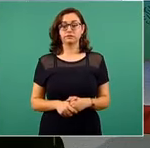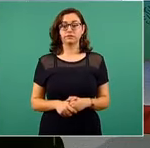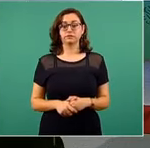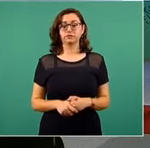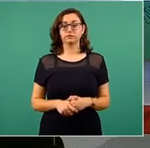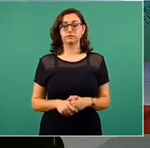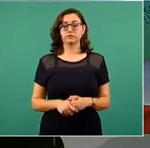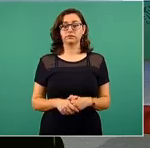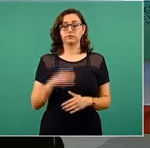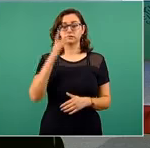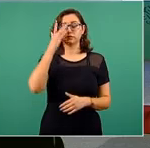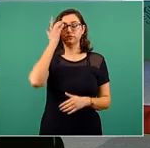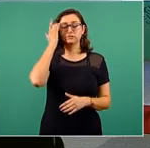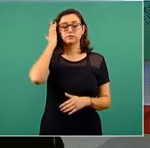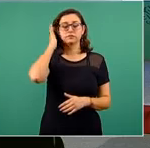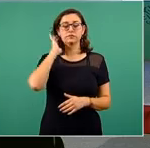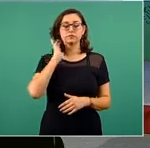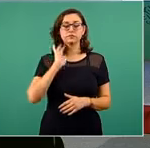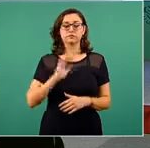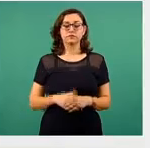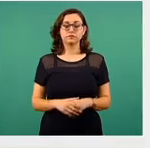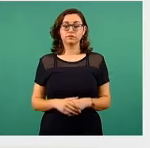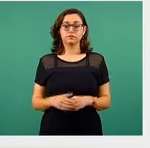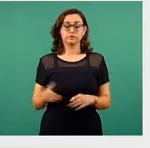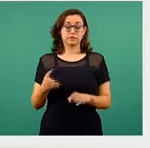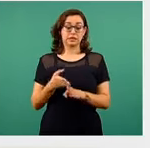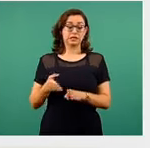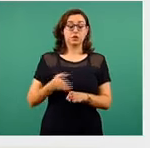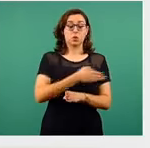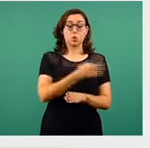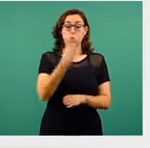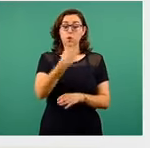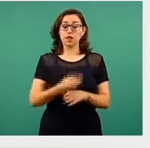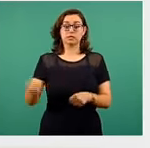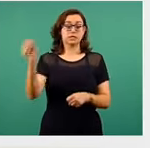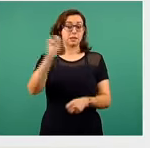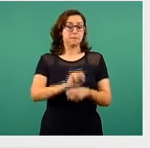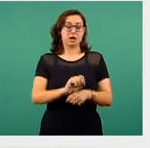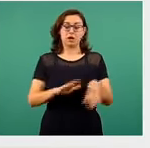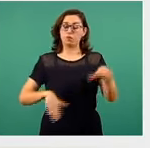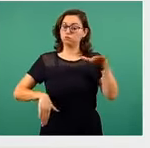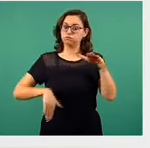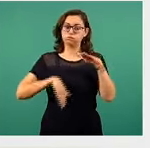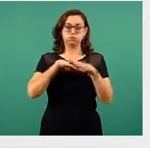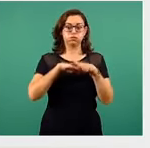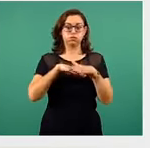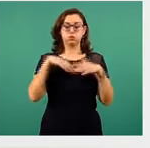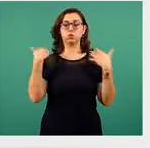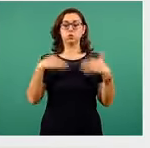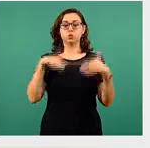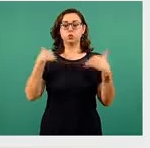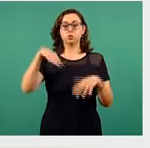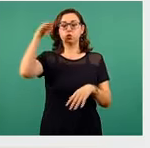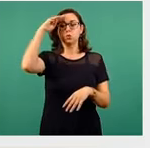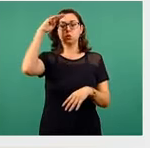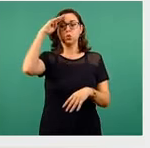terminó fue la semana de más alto rendimiento. Llegamos en uno de los días a